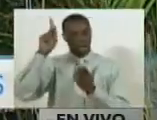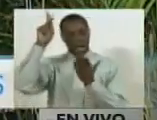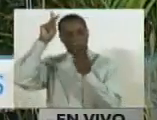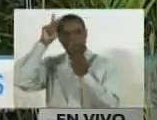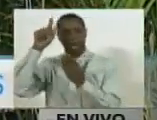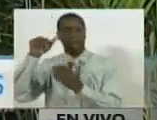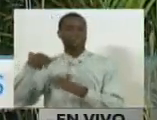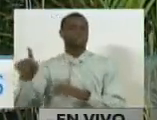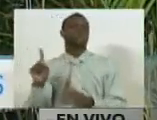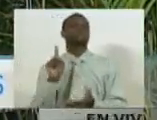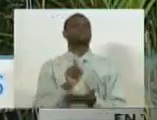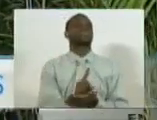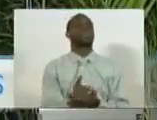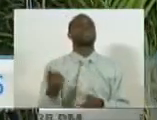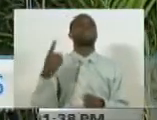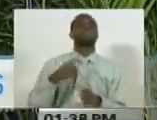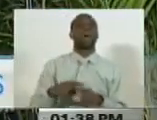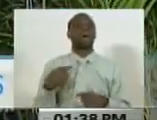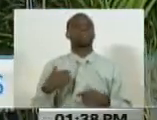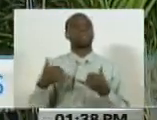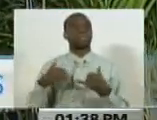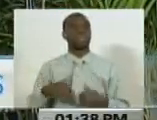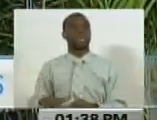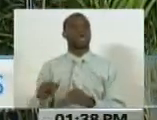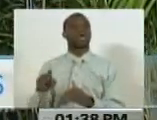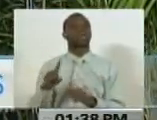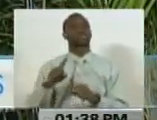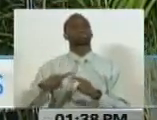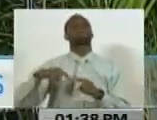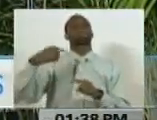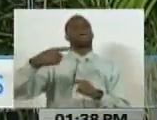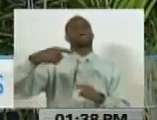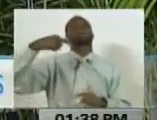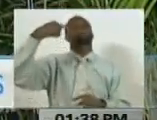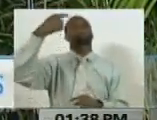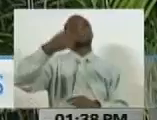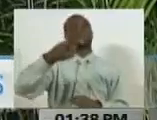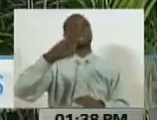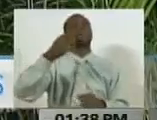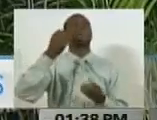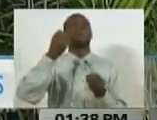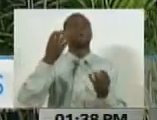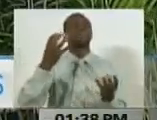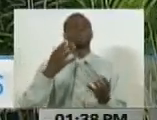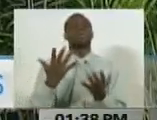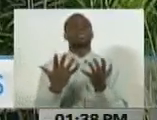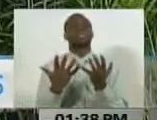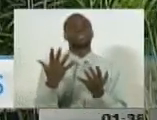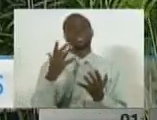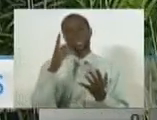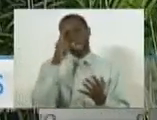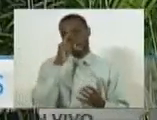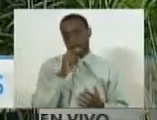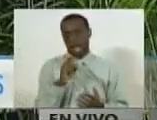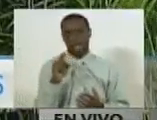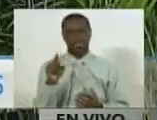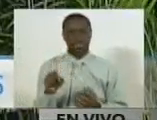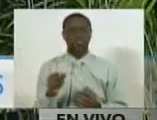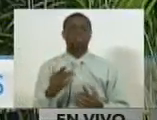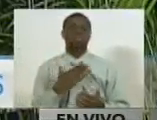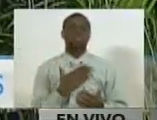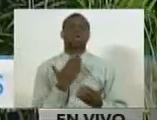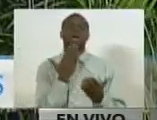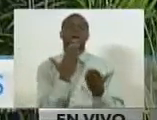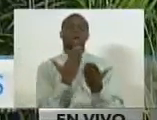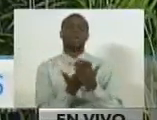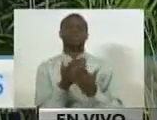Y también a mi hija, que pasado mañana cumplirá sus 15 años, agradecida porque